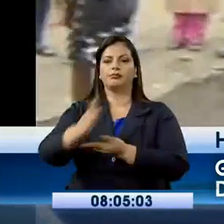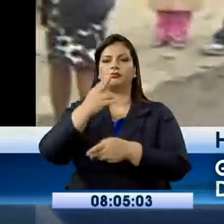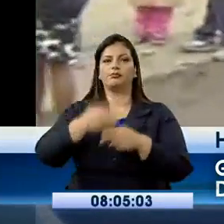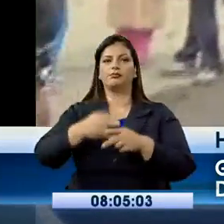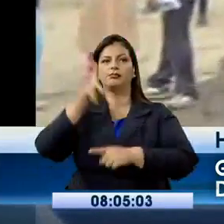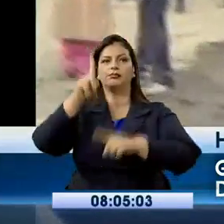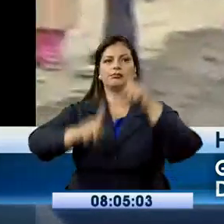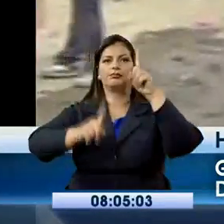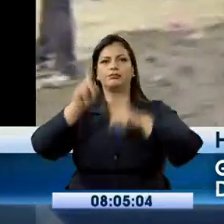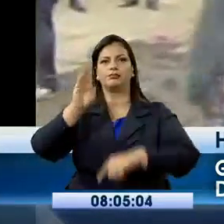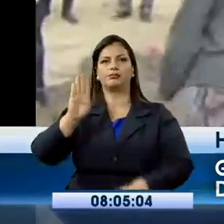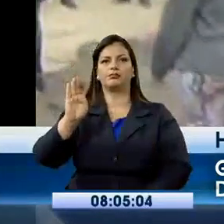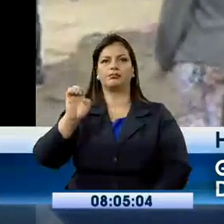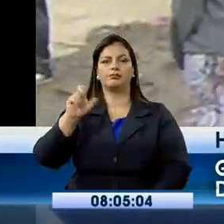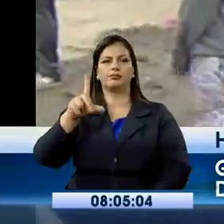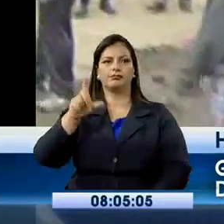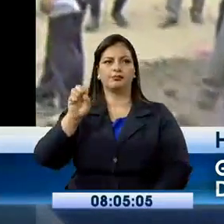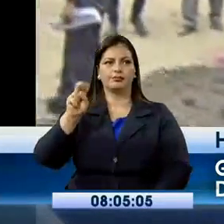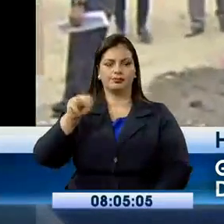que